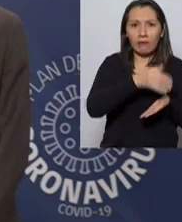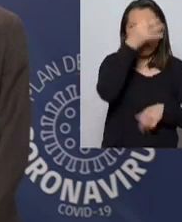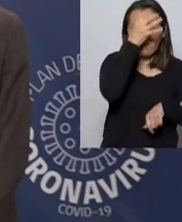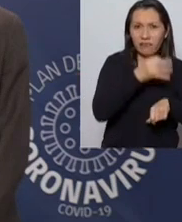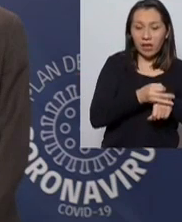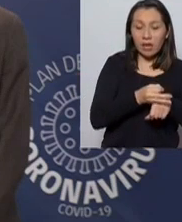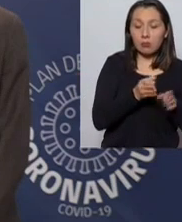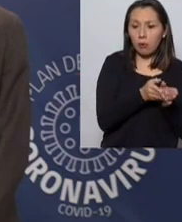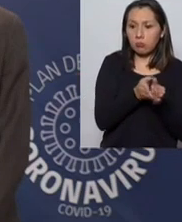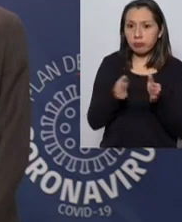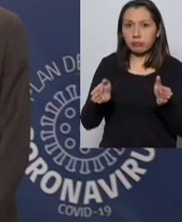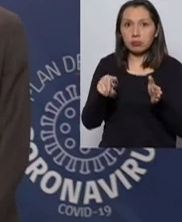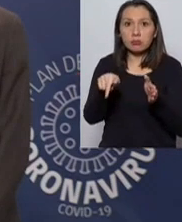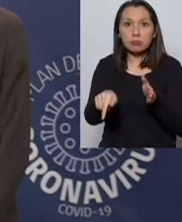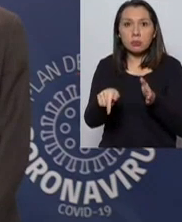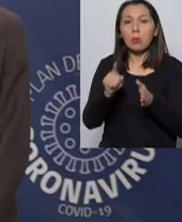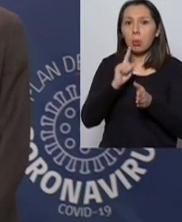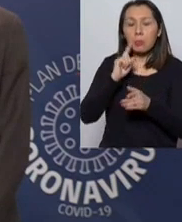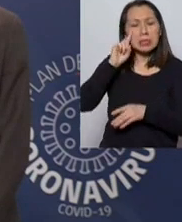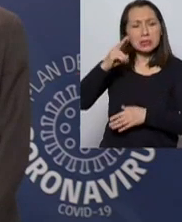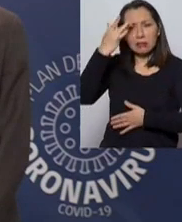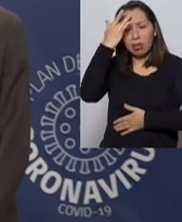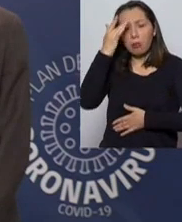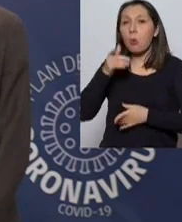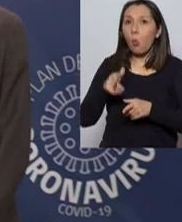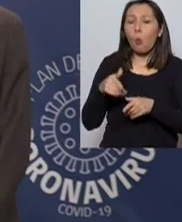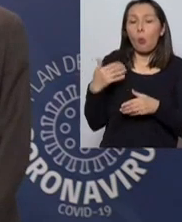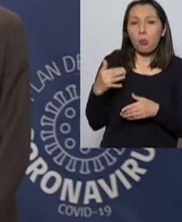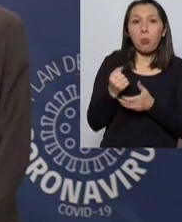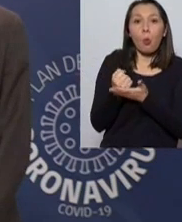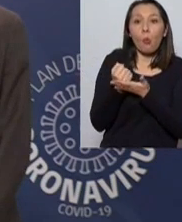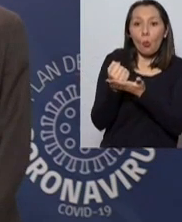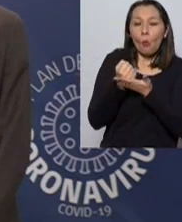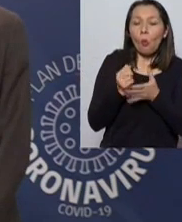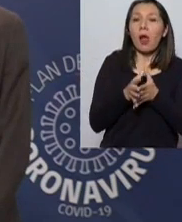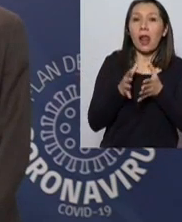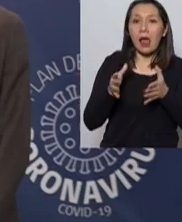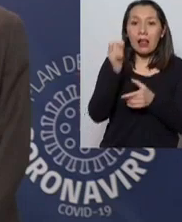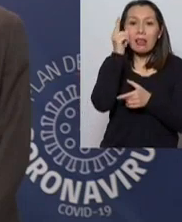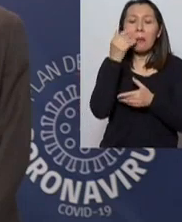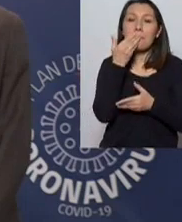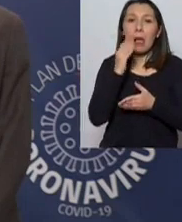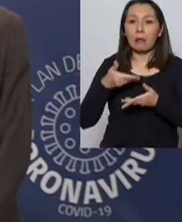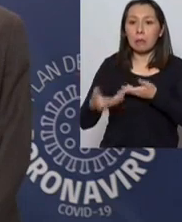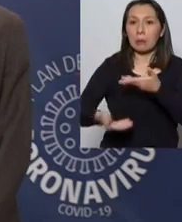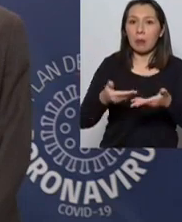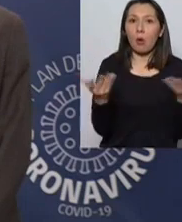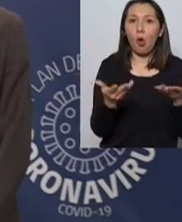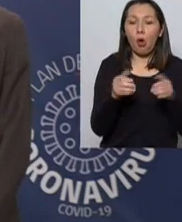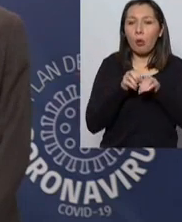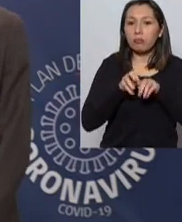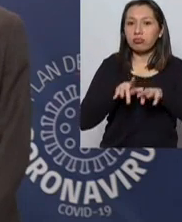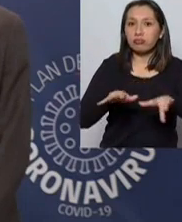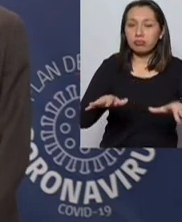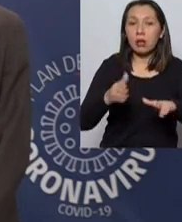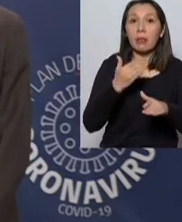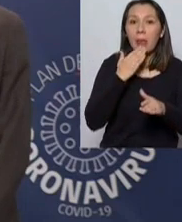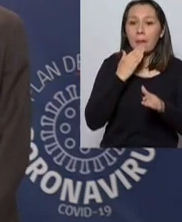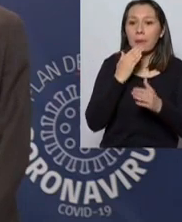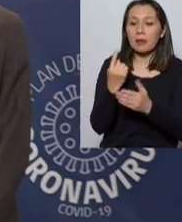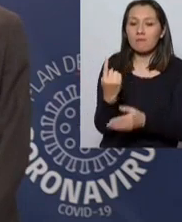a se ha transformado en un instrumento formidable para entender mejor esta pandemia y para